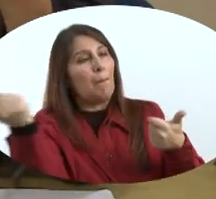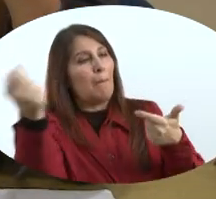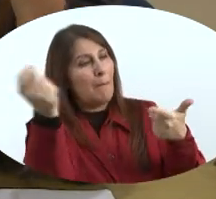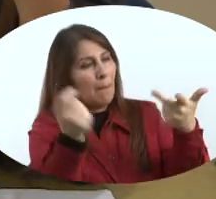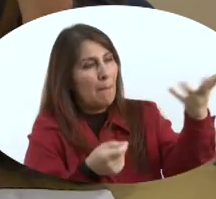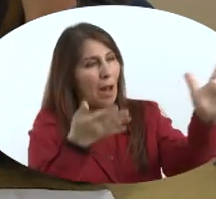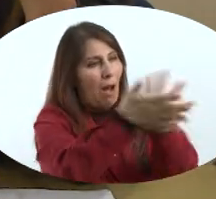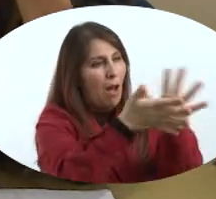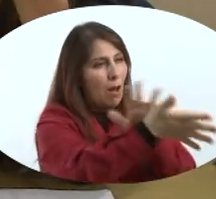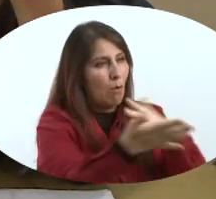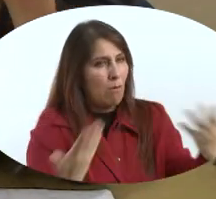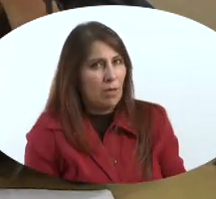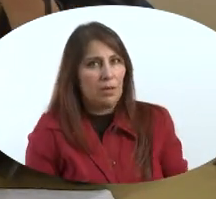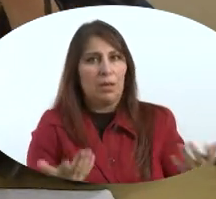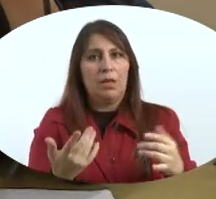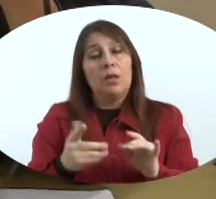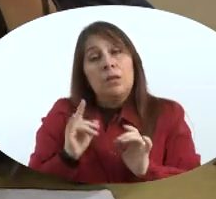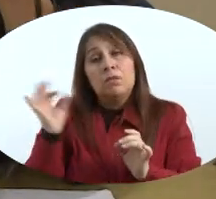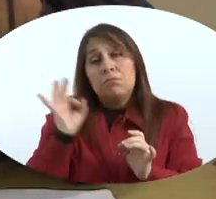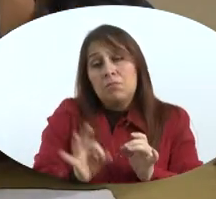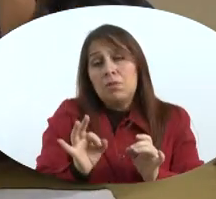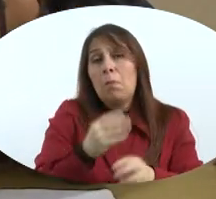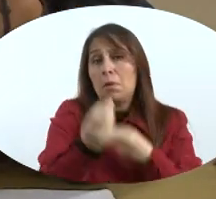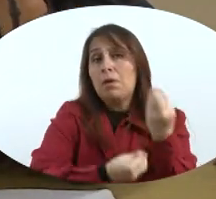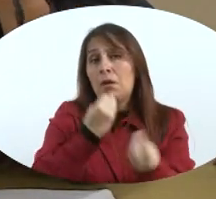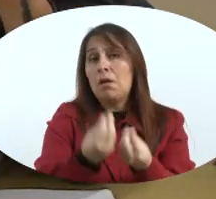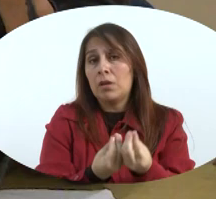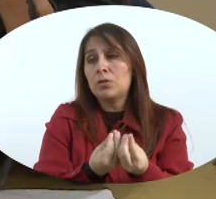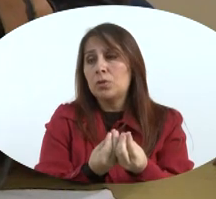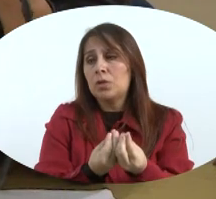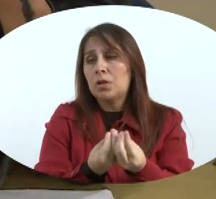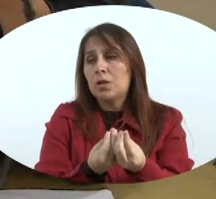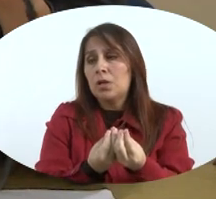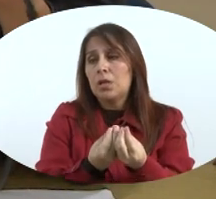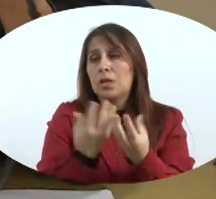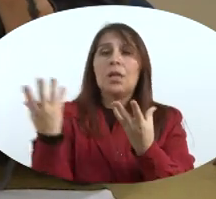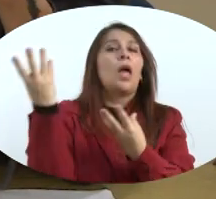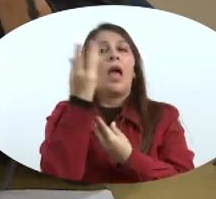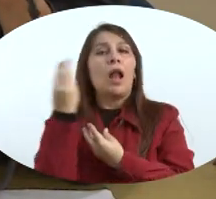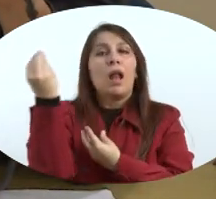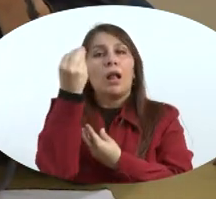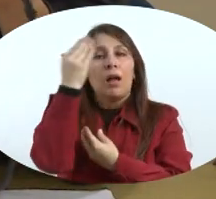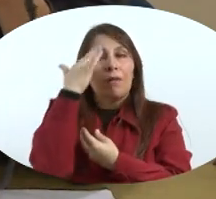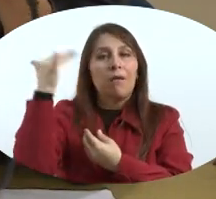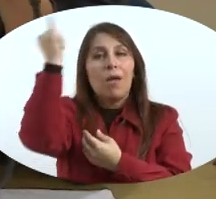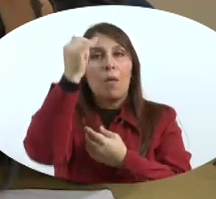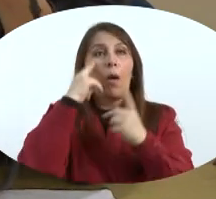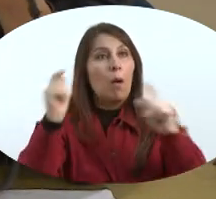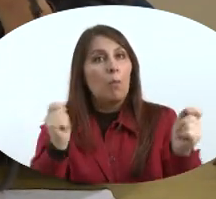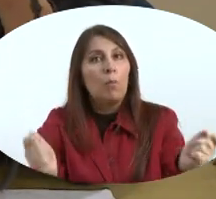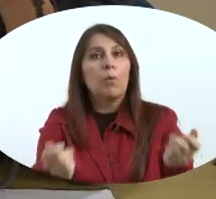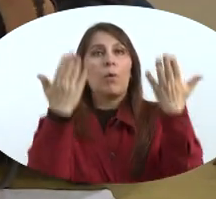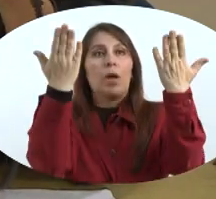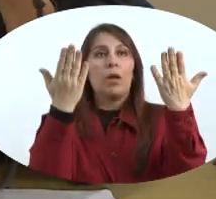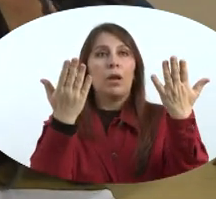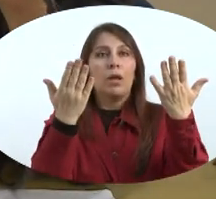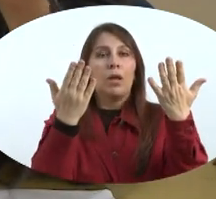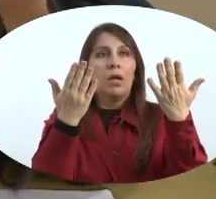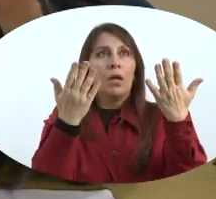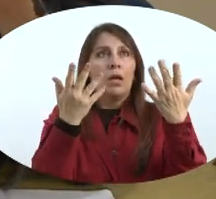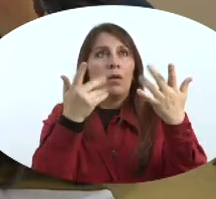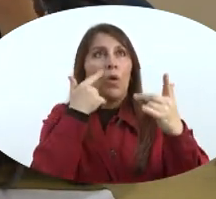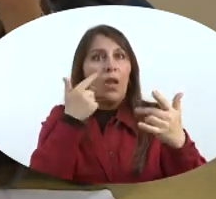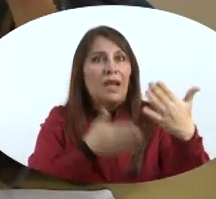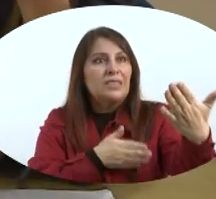pues así así lo ha sido y pues así desde el del consejo académico vamos a promover ya tramitar la denuncia